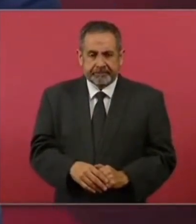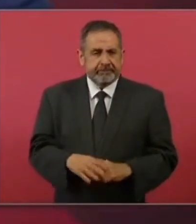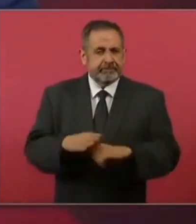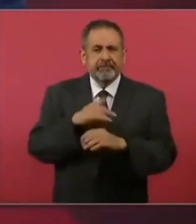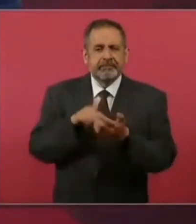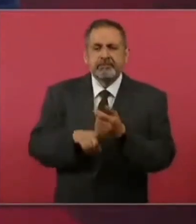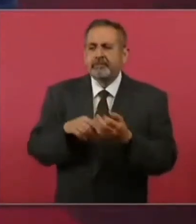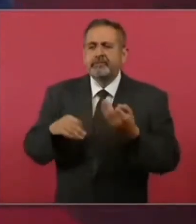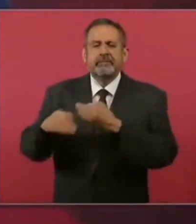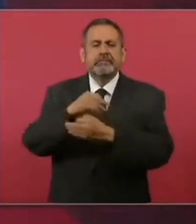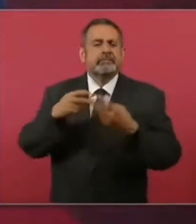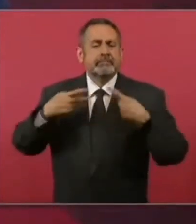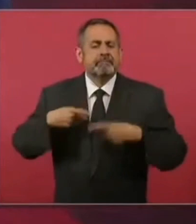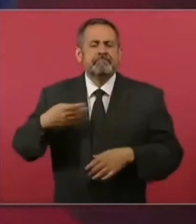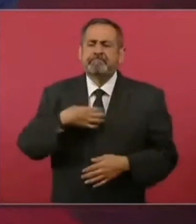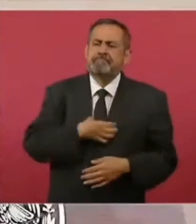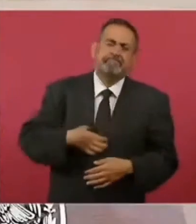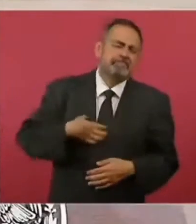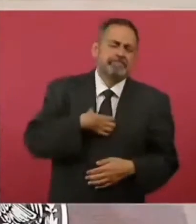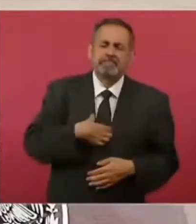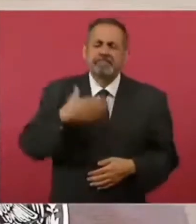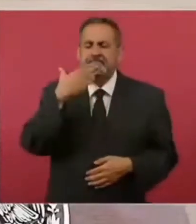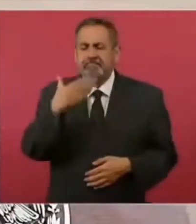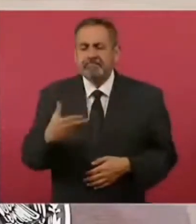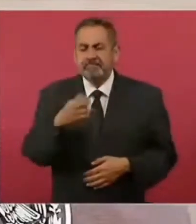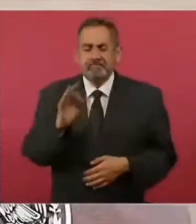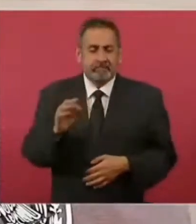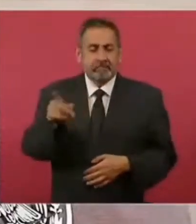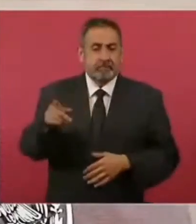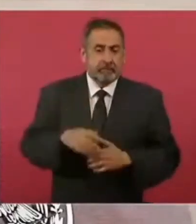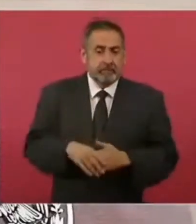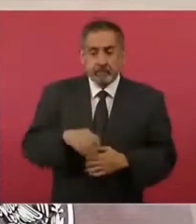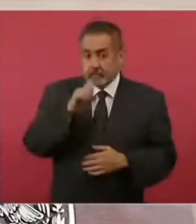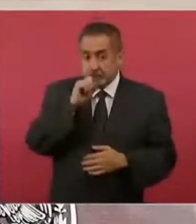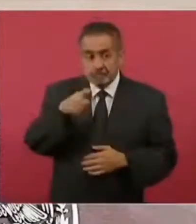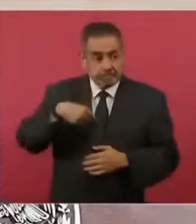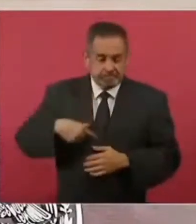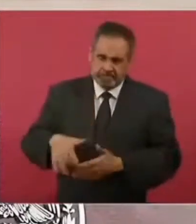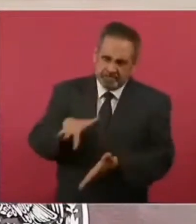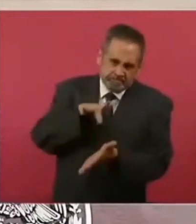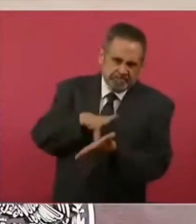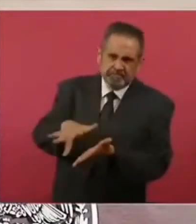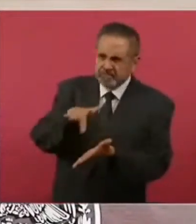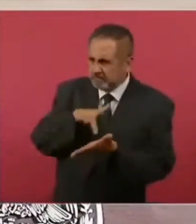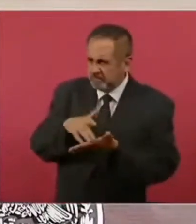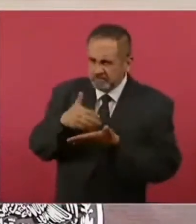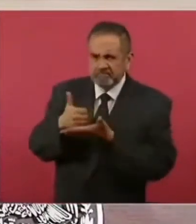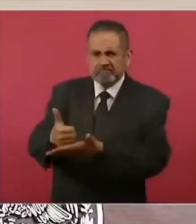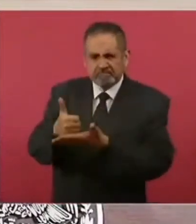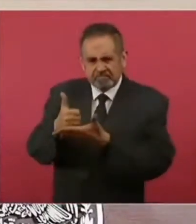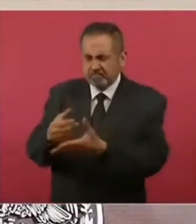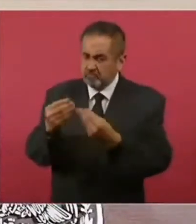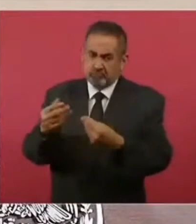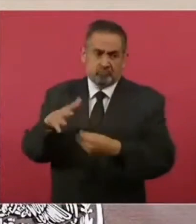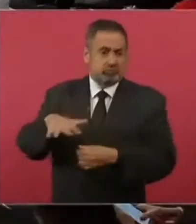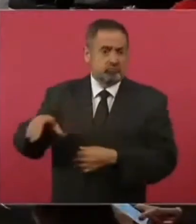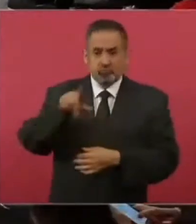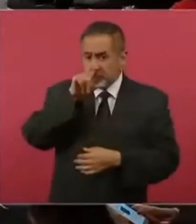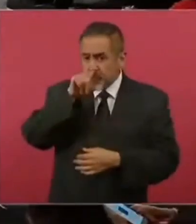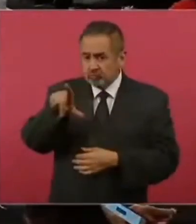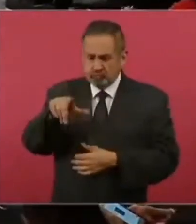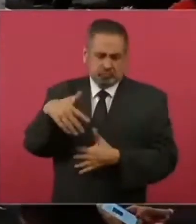Porque la gente está muy contenta. Además, hemos estado ayudando mucho a Jalisco.